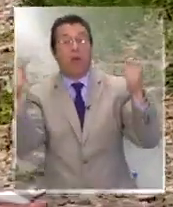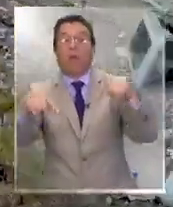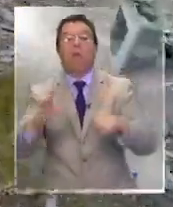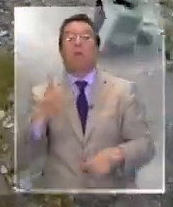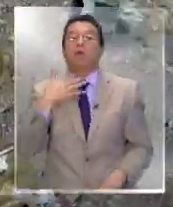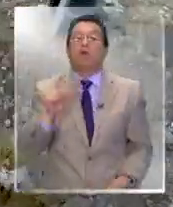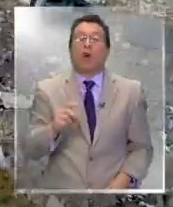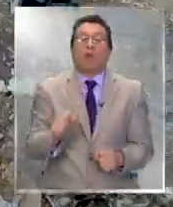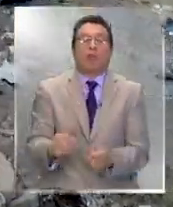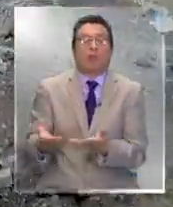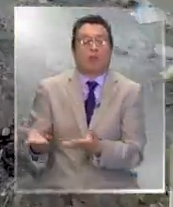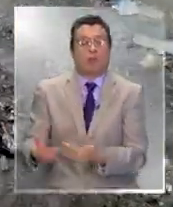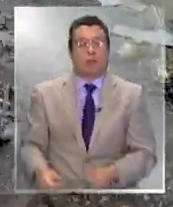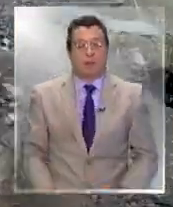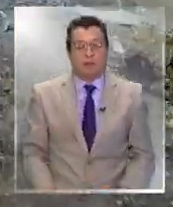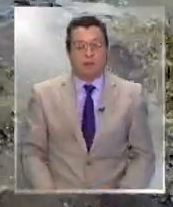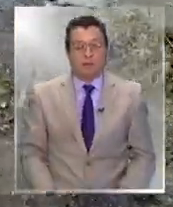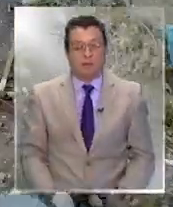recrearse, jugar?